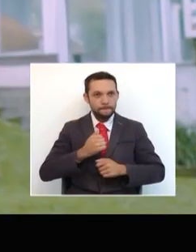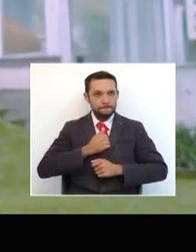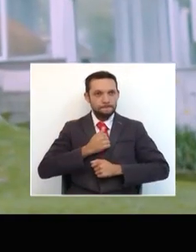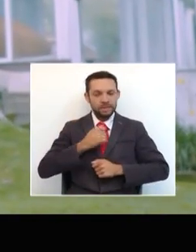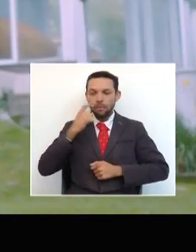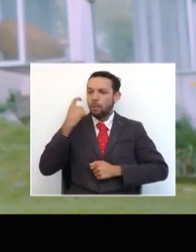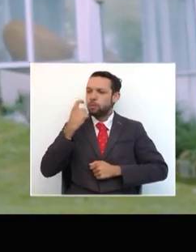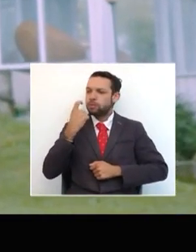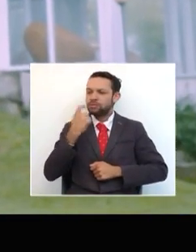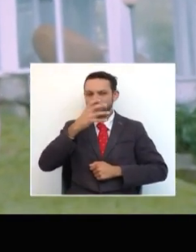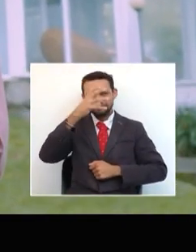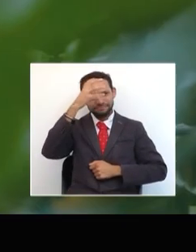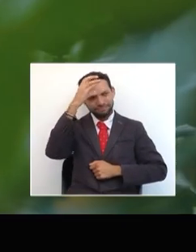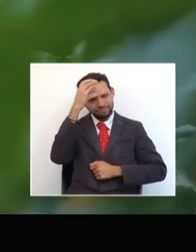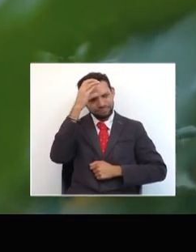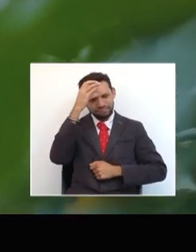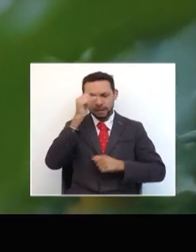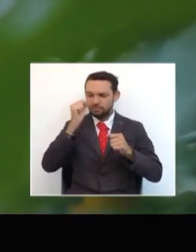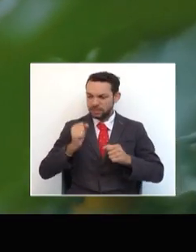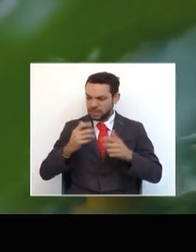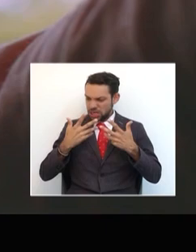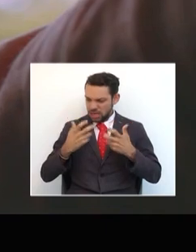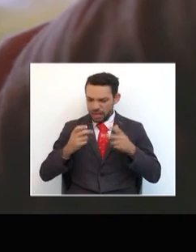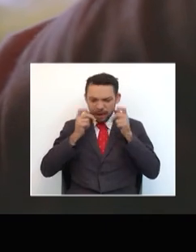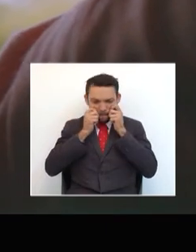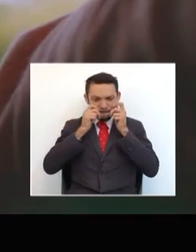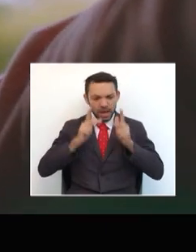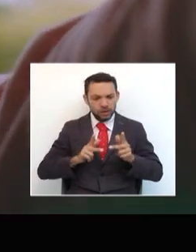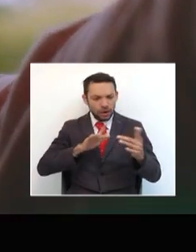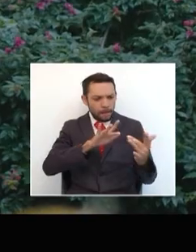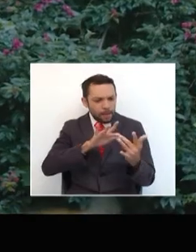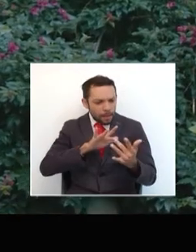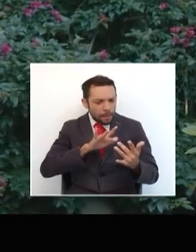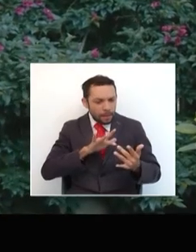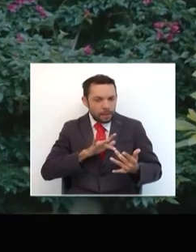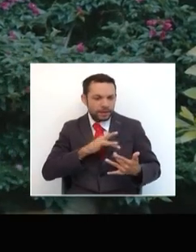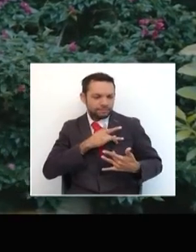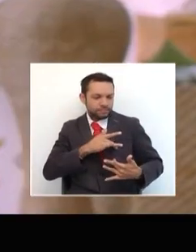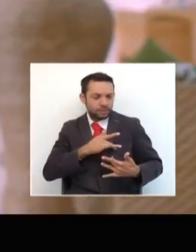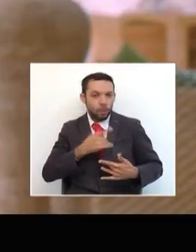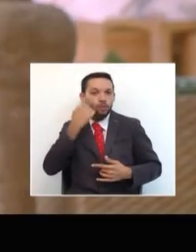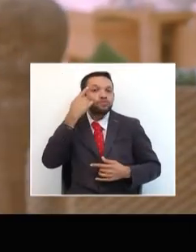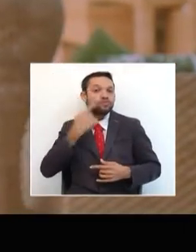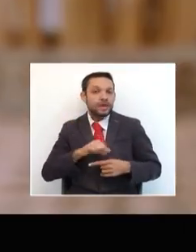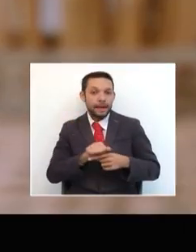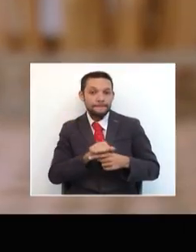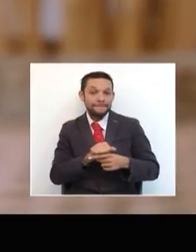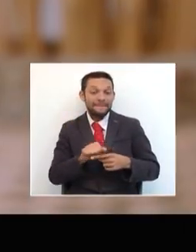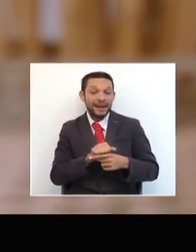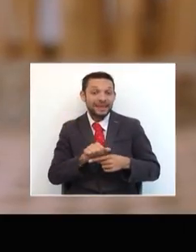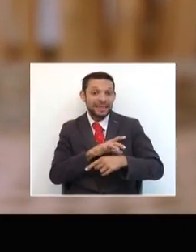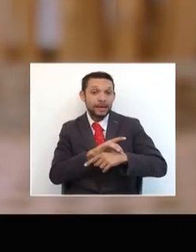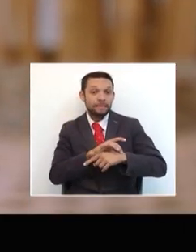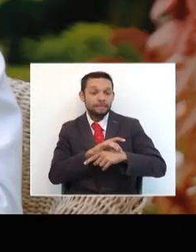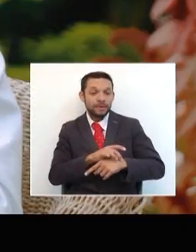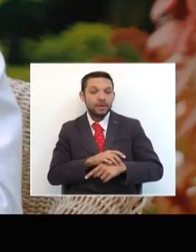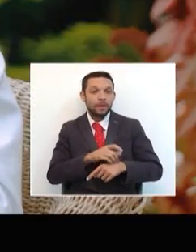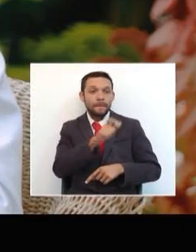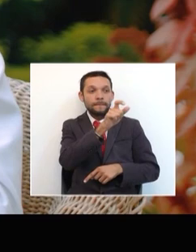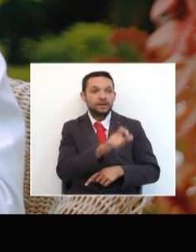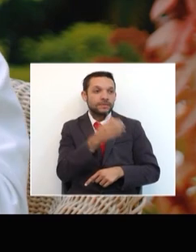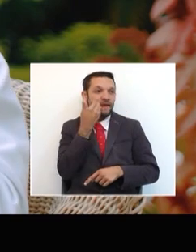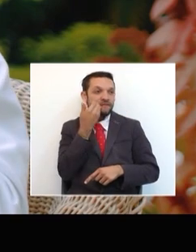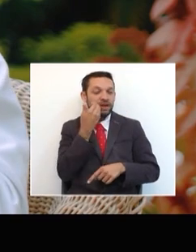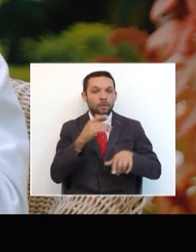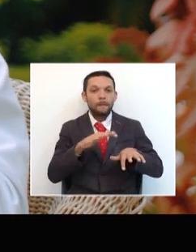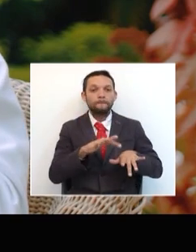una práctica médica más humana y más natural. En una de las cirugías que entraba como ayudante teníamos que amputarle el pie a una paciente y yo